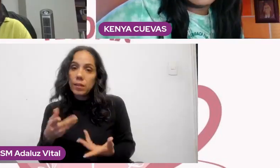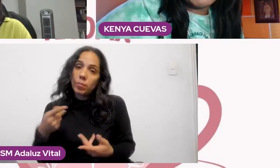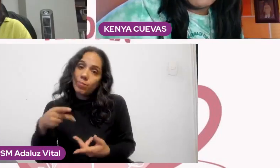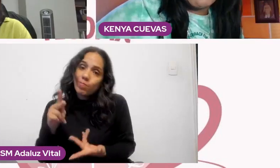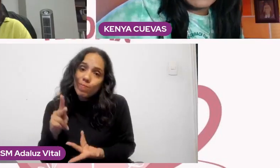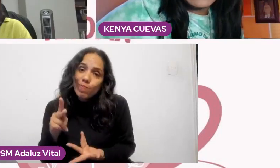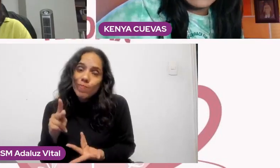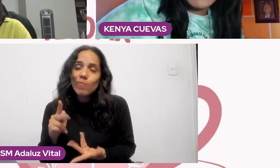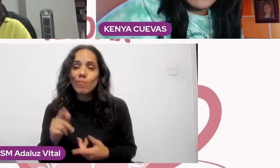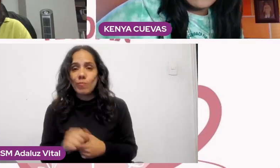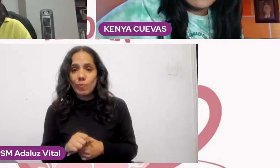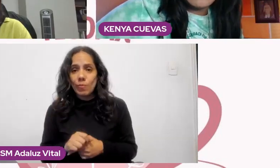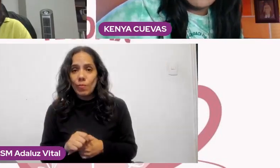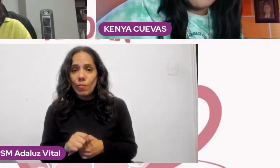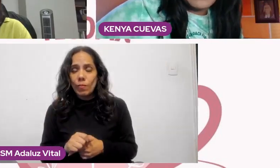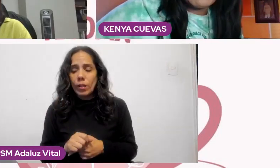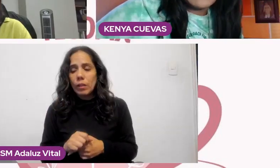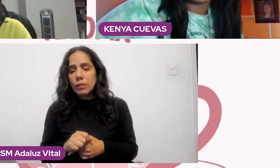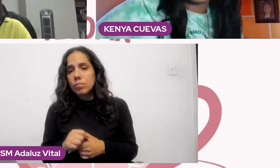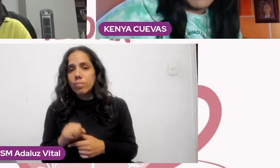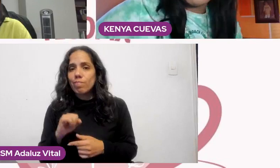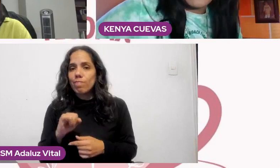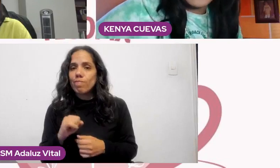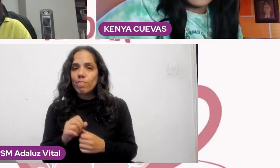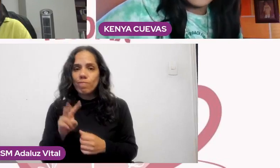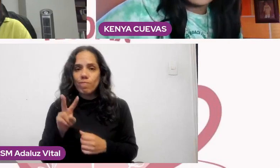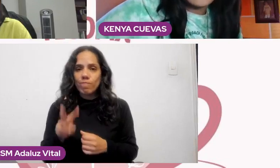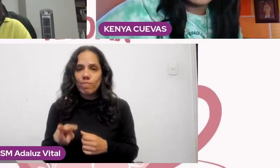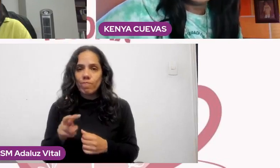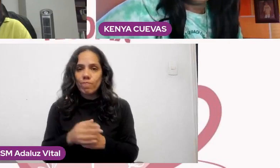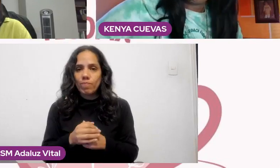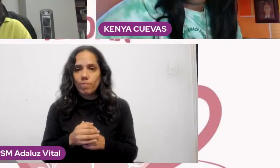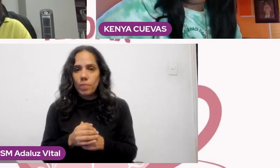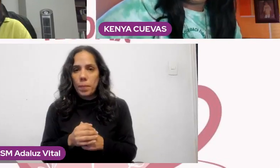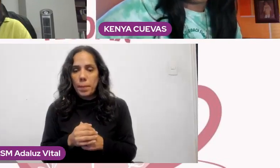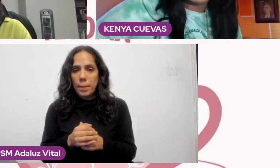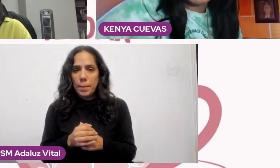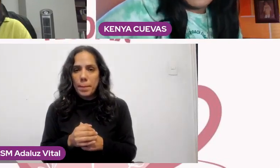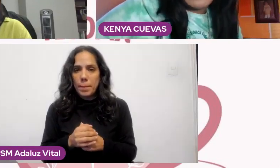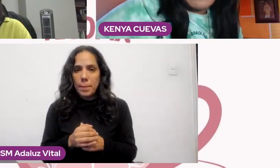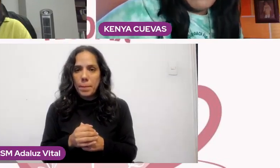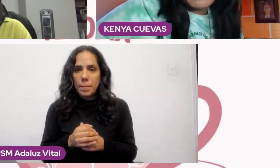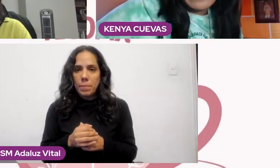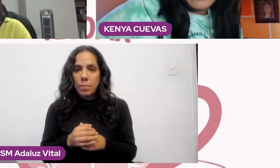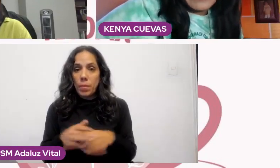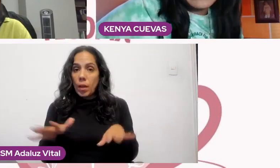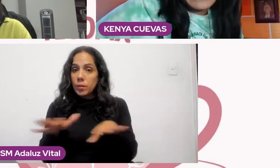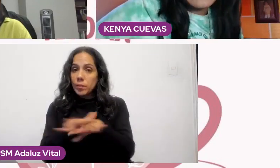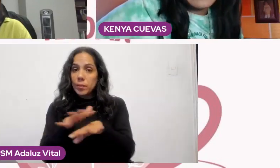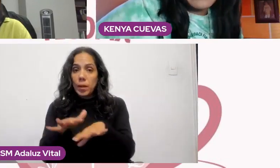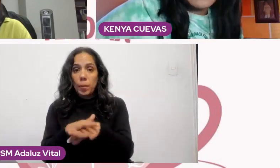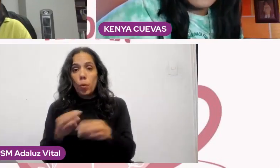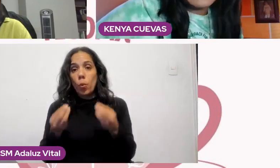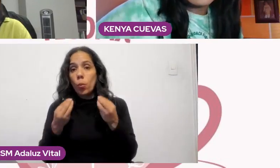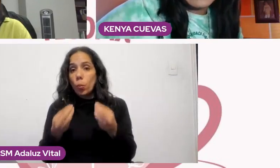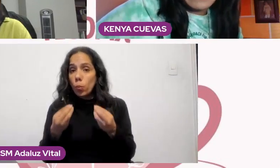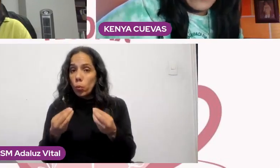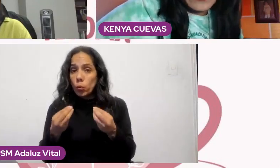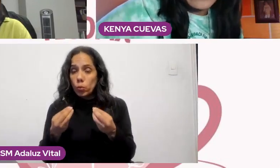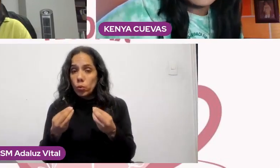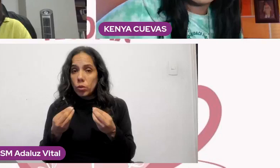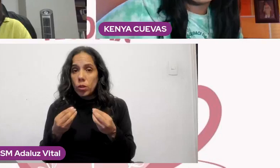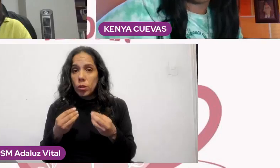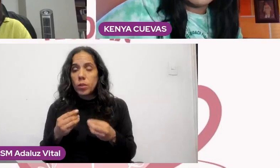través de este primer transfeminicidio en México, y el primero reconocido, pues cambió la vida de muchas mujeres trans a través de las